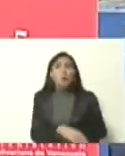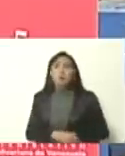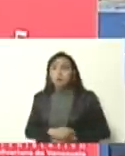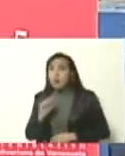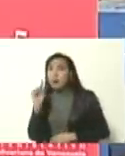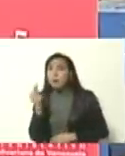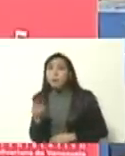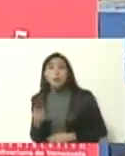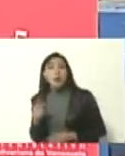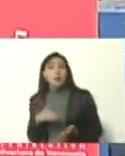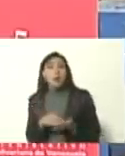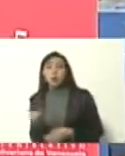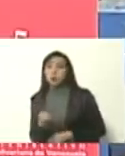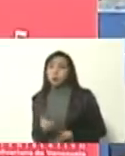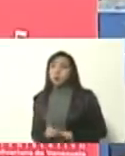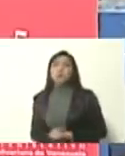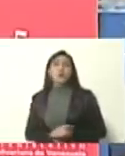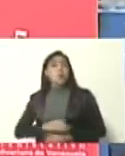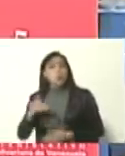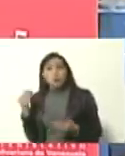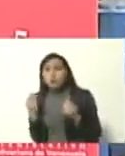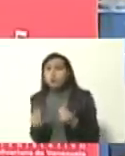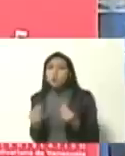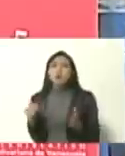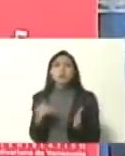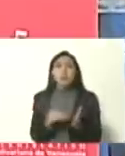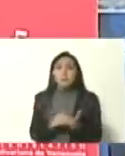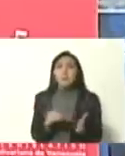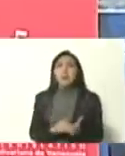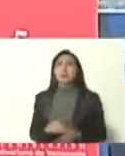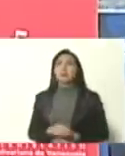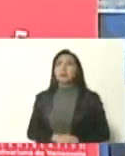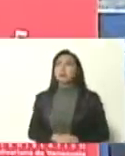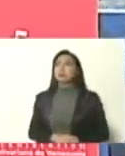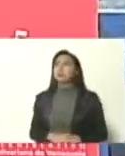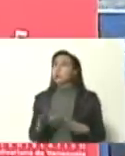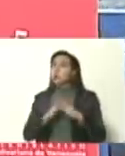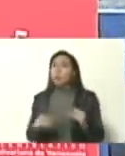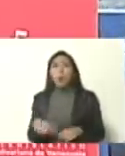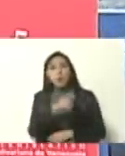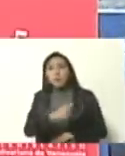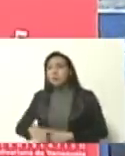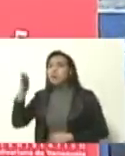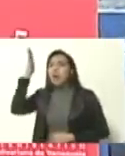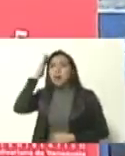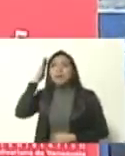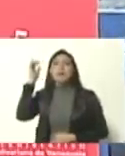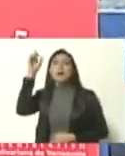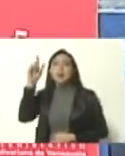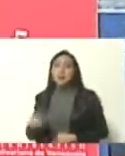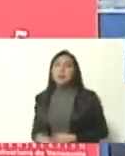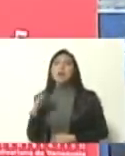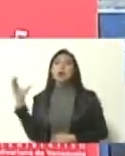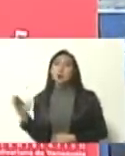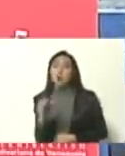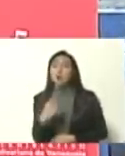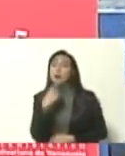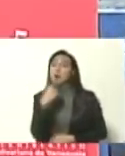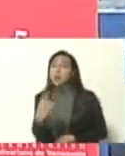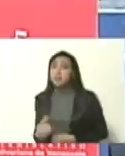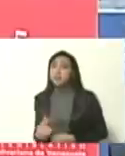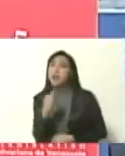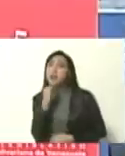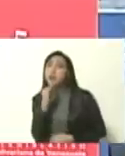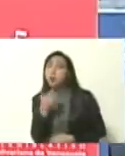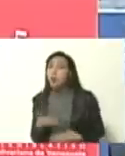intentan agredir instalaciones militares venezolanas. Ya todo ya es público y notorio, y hasta los medios colombianos lo reflejan, que